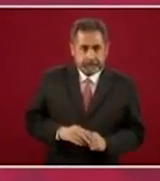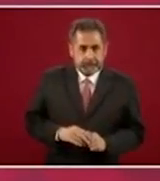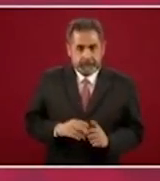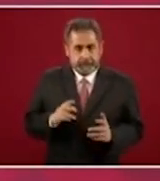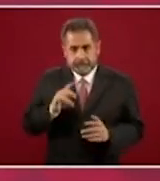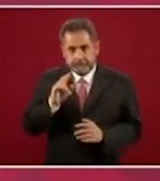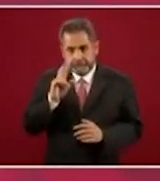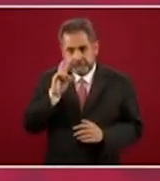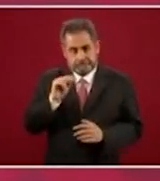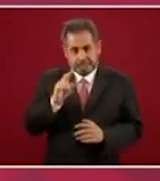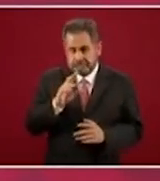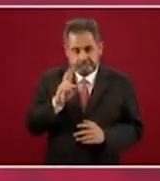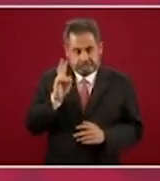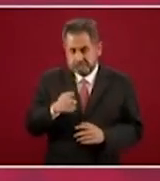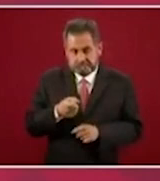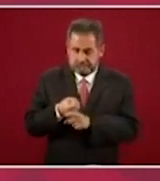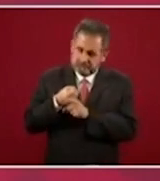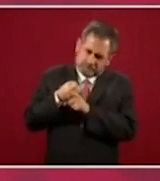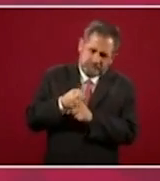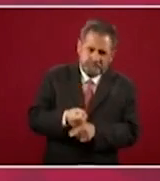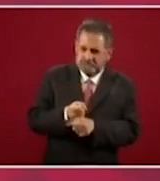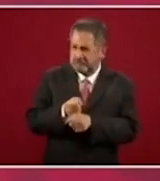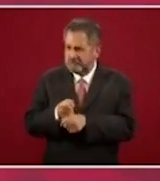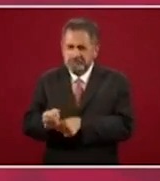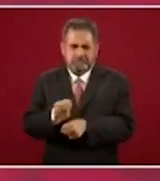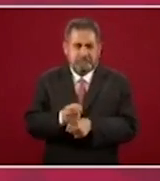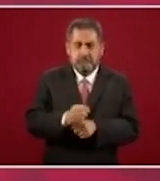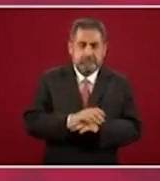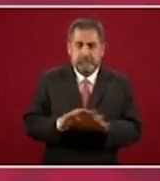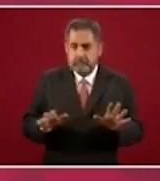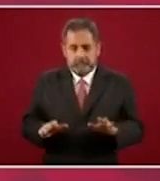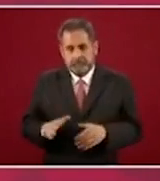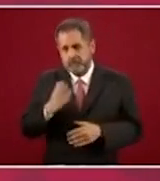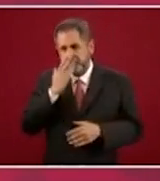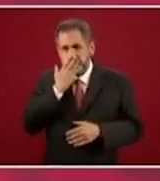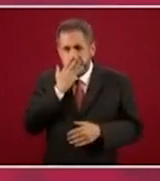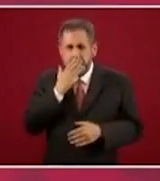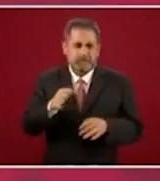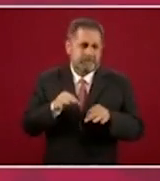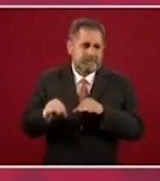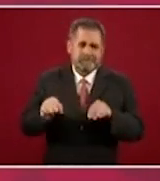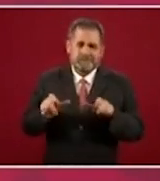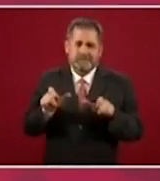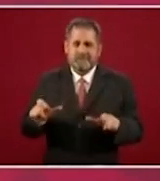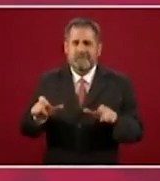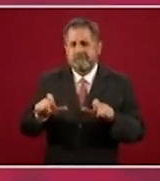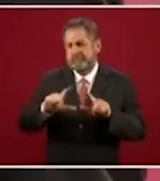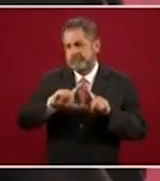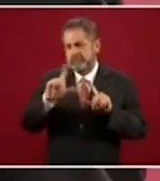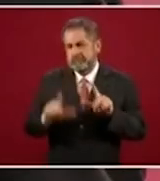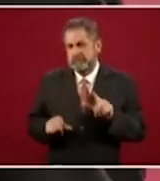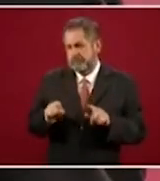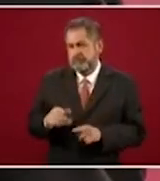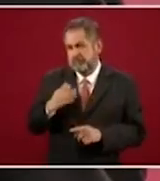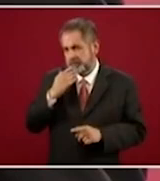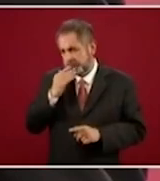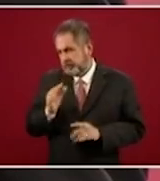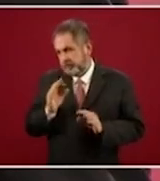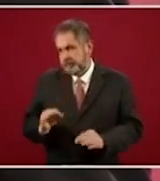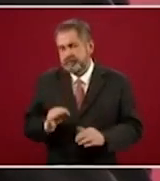no se ha utilizado la fuerza han hecho muy buen trabajo los de la guardia